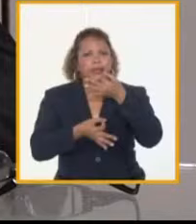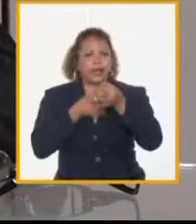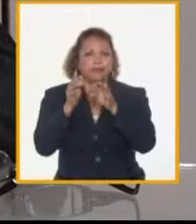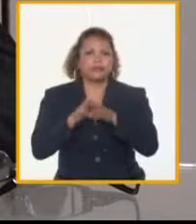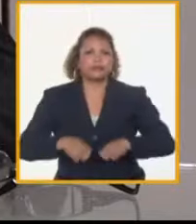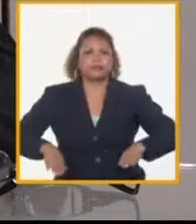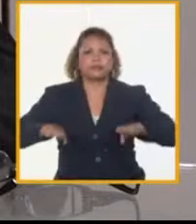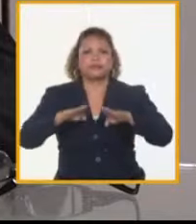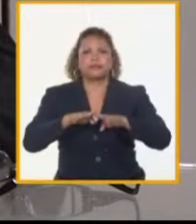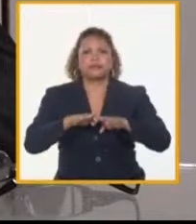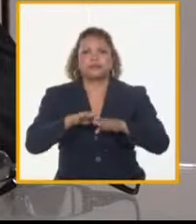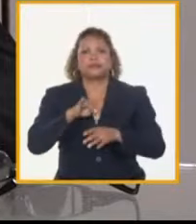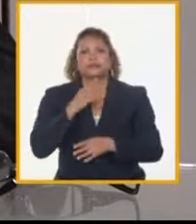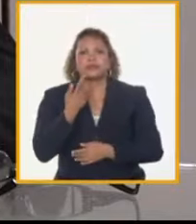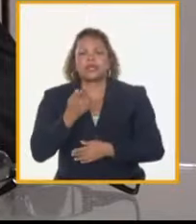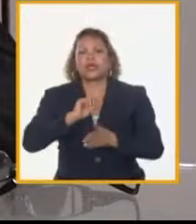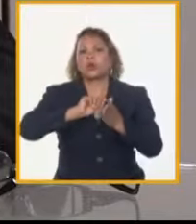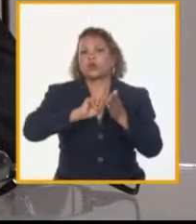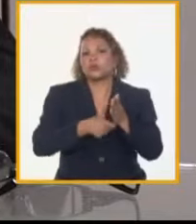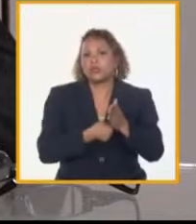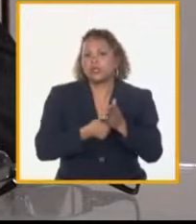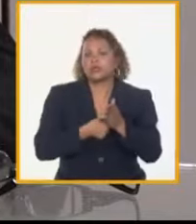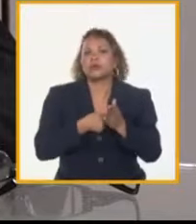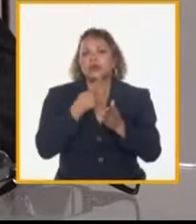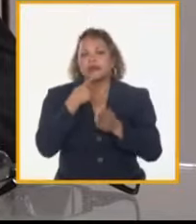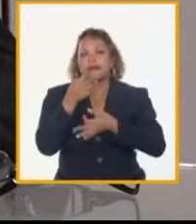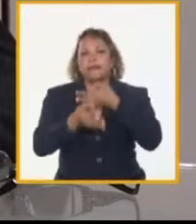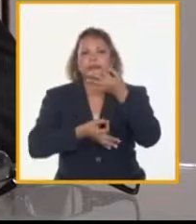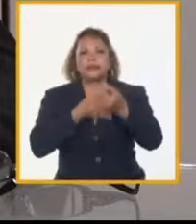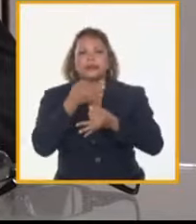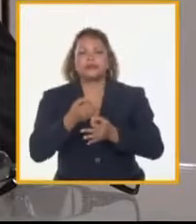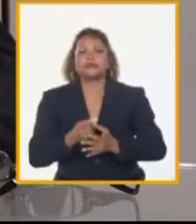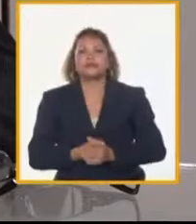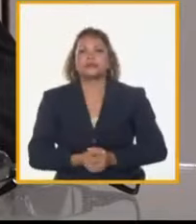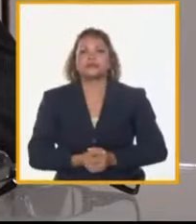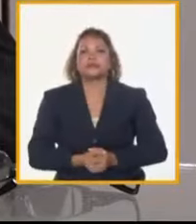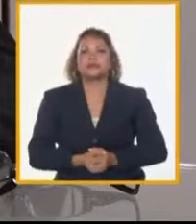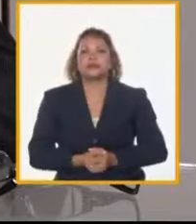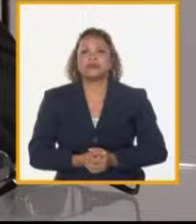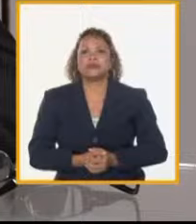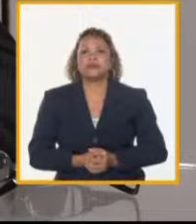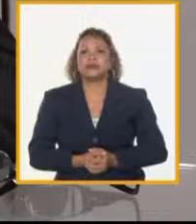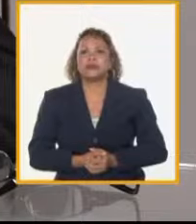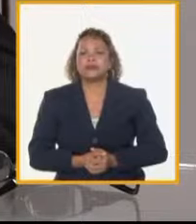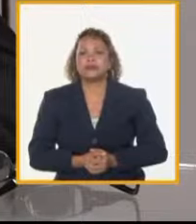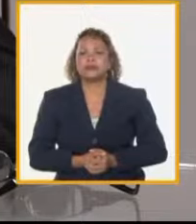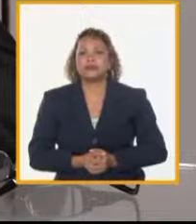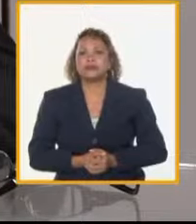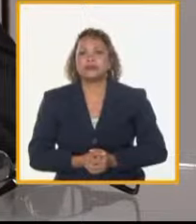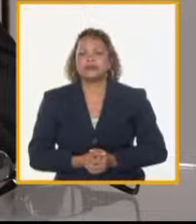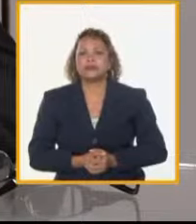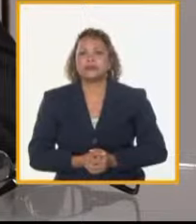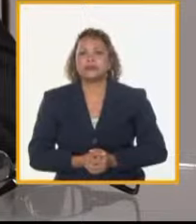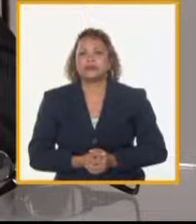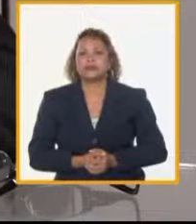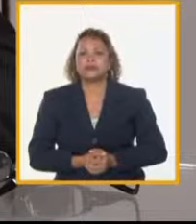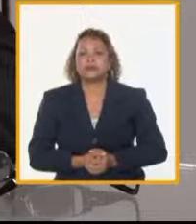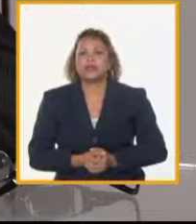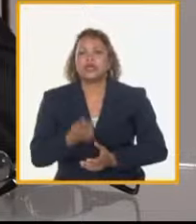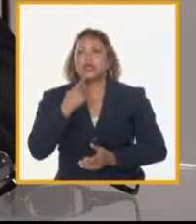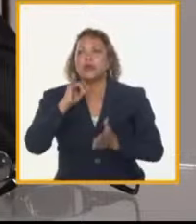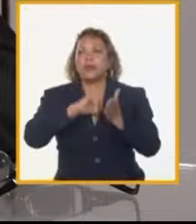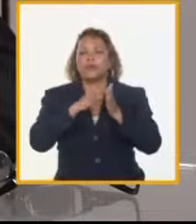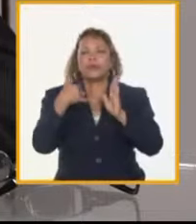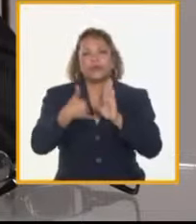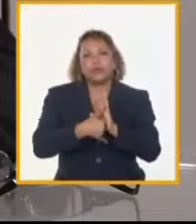nueve cartas de intención y el contrato en la Feria de Turismo, una de las cartas de intención esta es con PICE sobre un proyecto, una